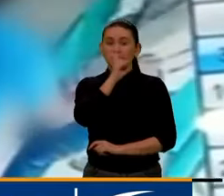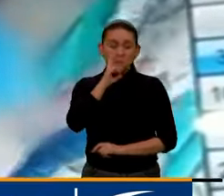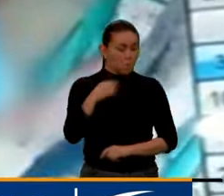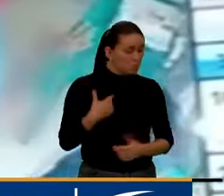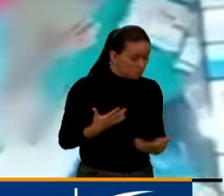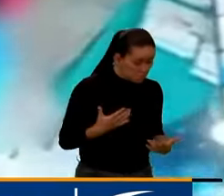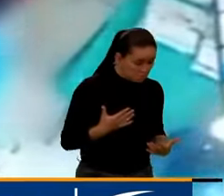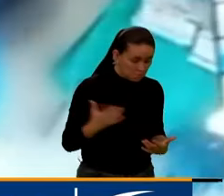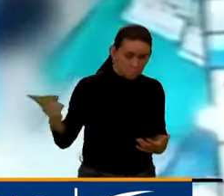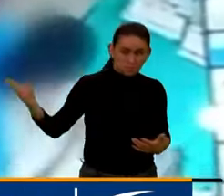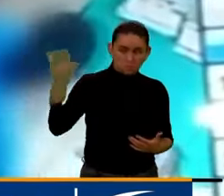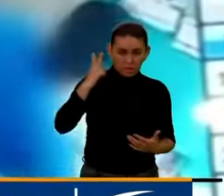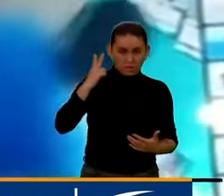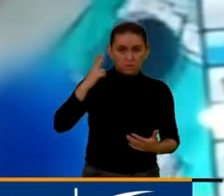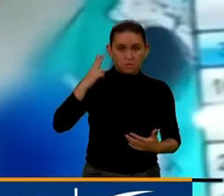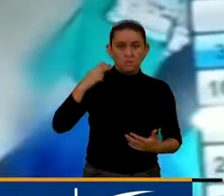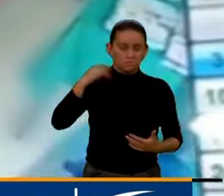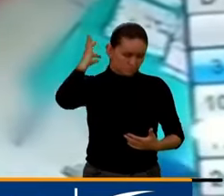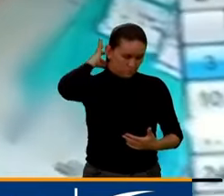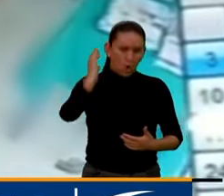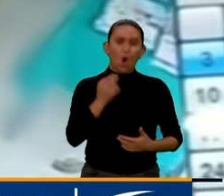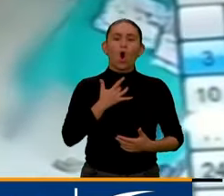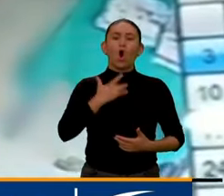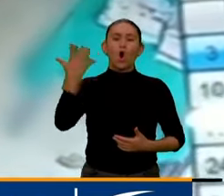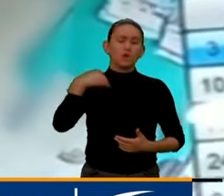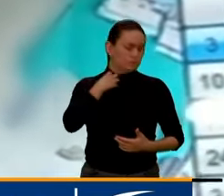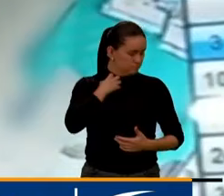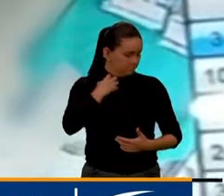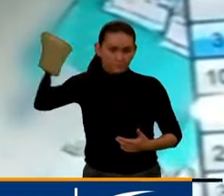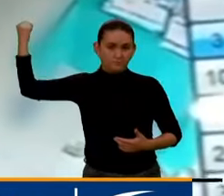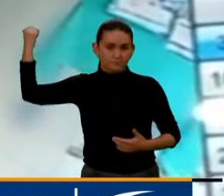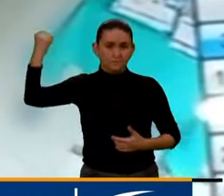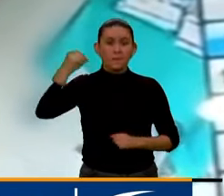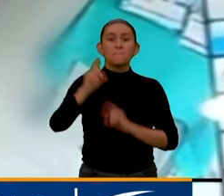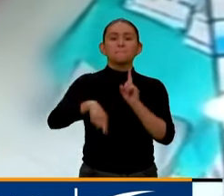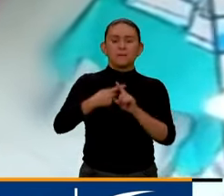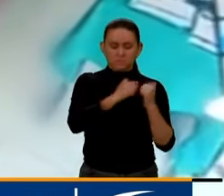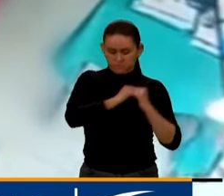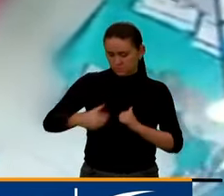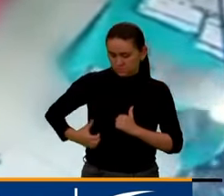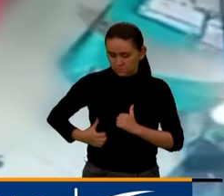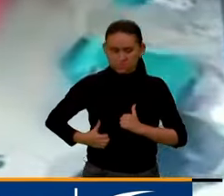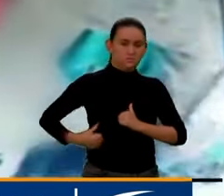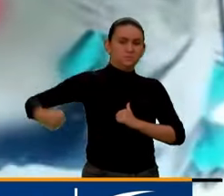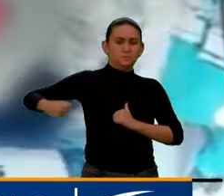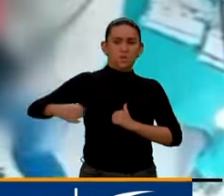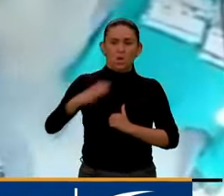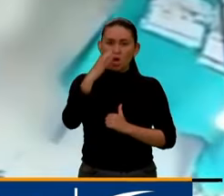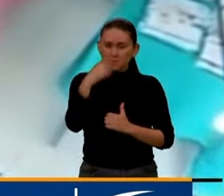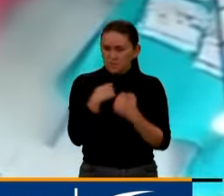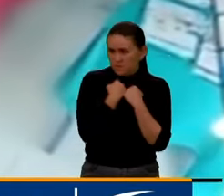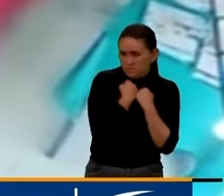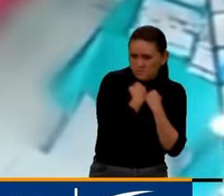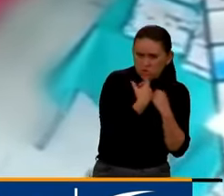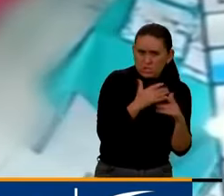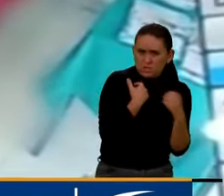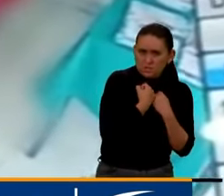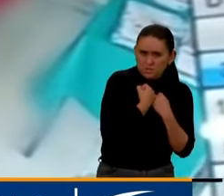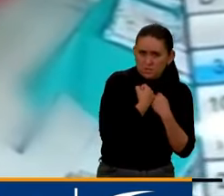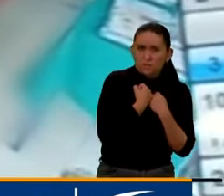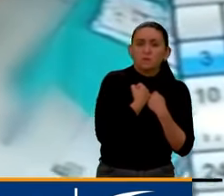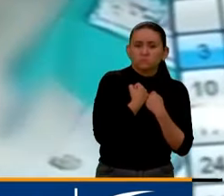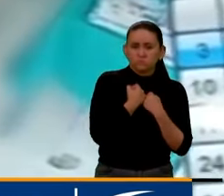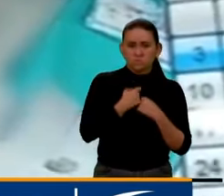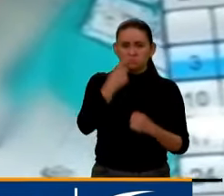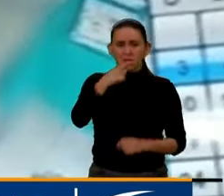joven. Uno de ellos le quita una cadena de oro e intenta quitarle además un bolso. El estudiante opuso resistencia, por lo que recibió